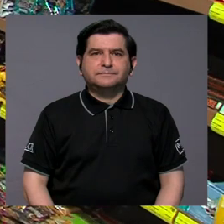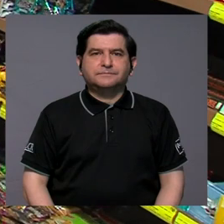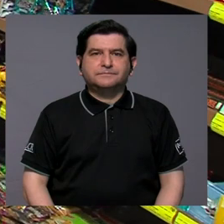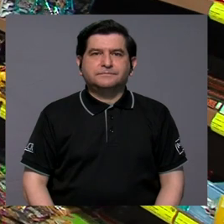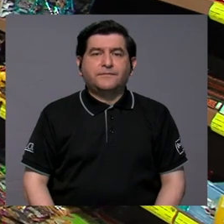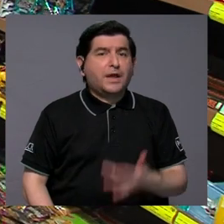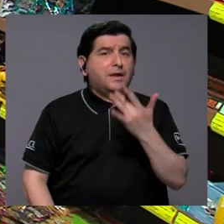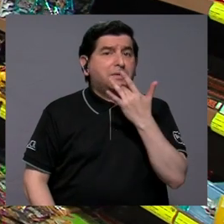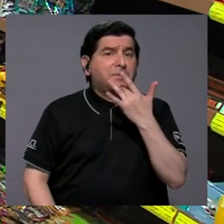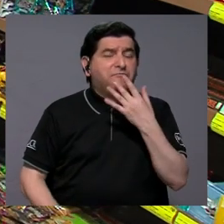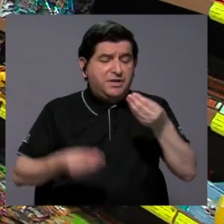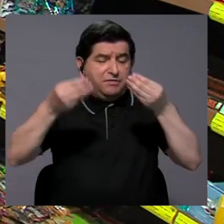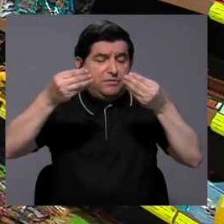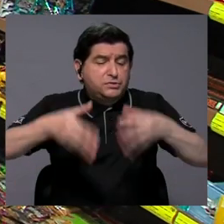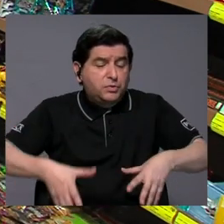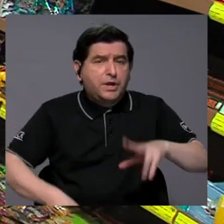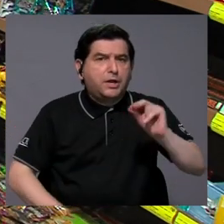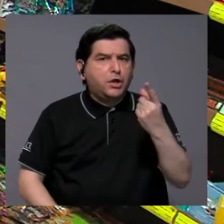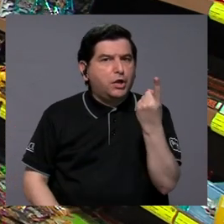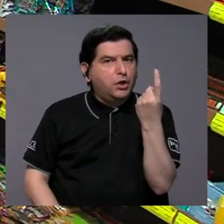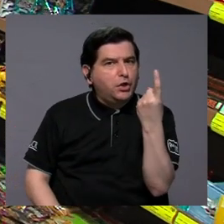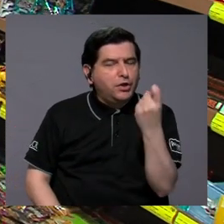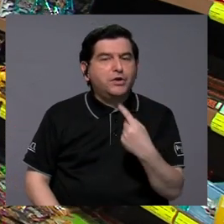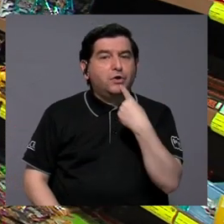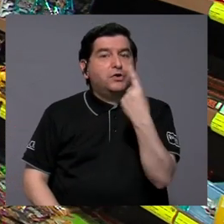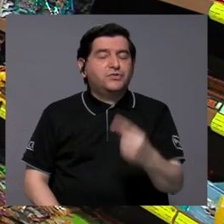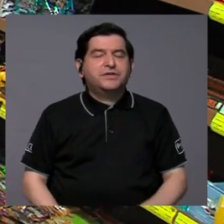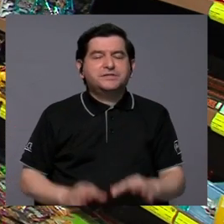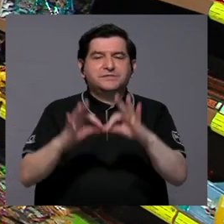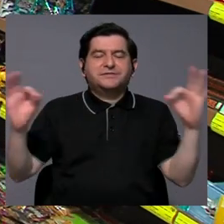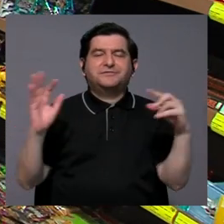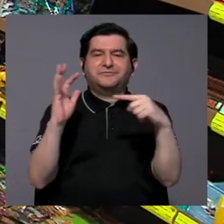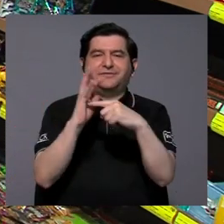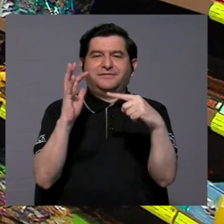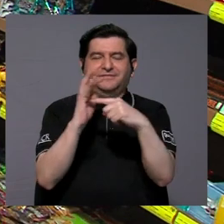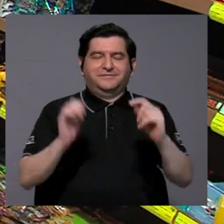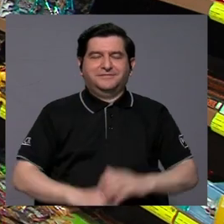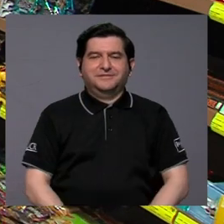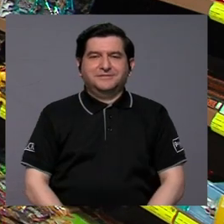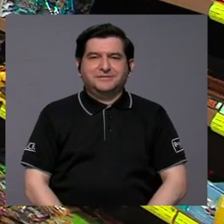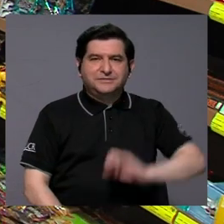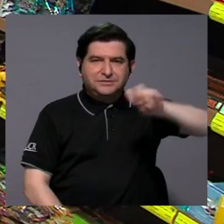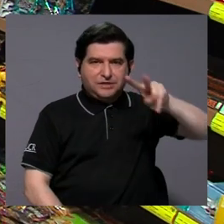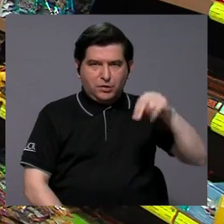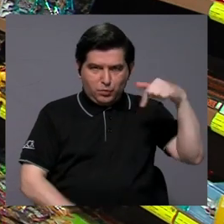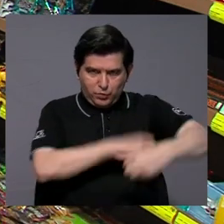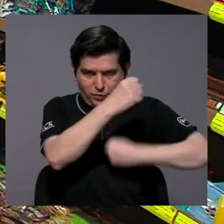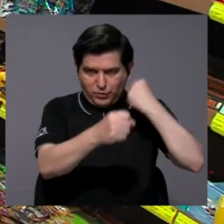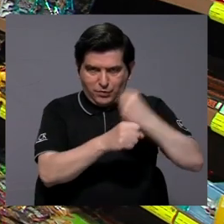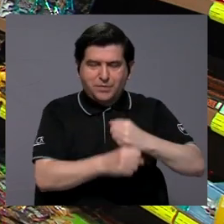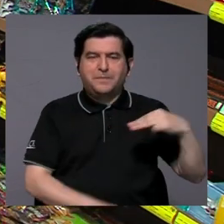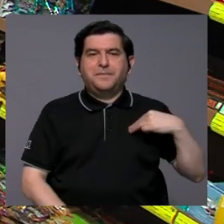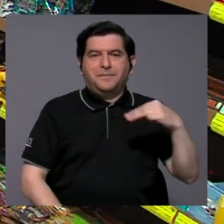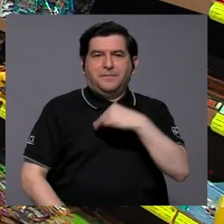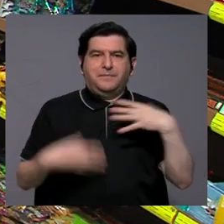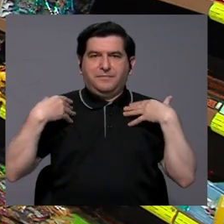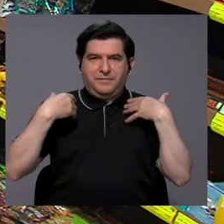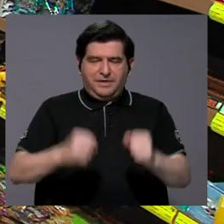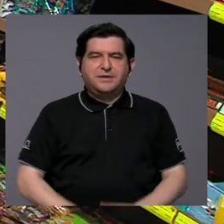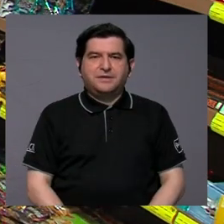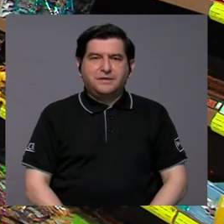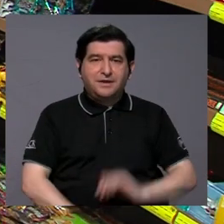Es preferible que sobre a que falte, dice el refrán popular. En junio de este año, el Ministerio de